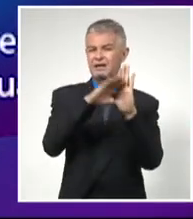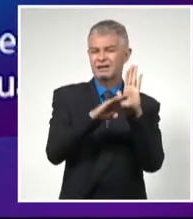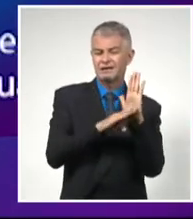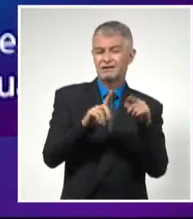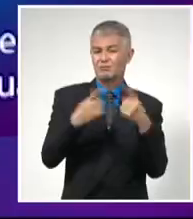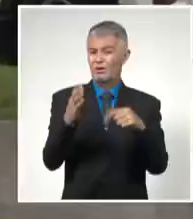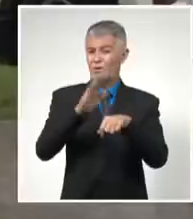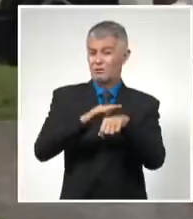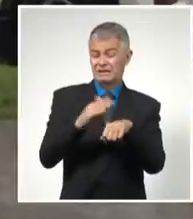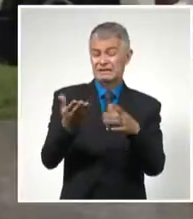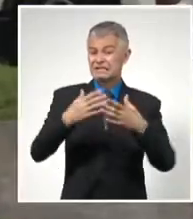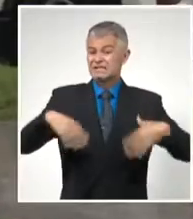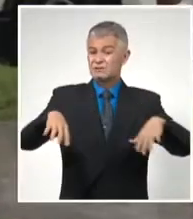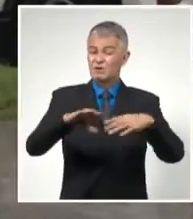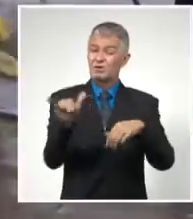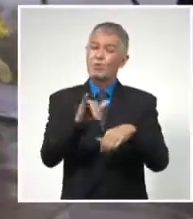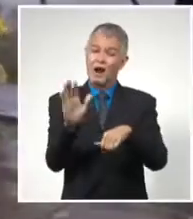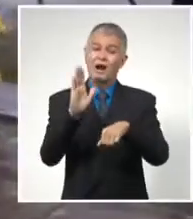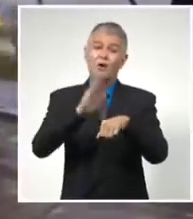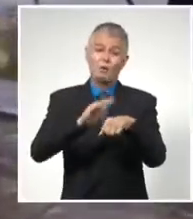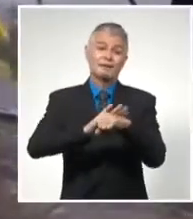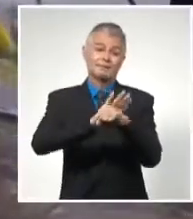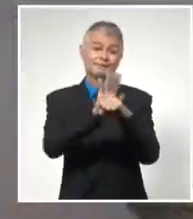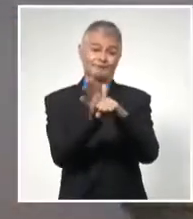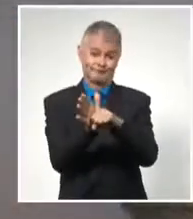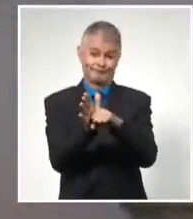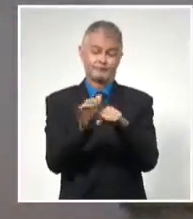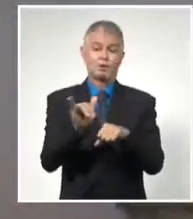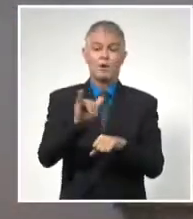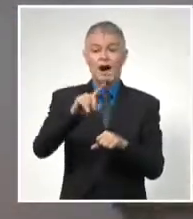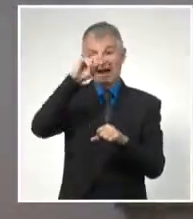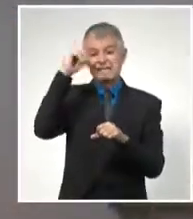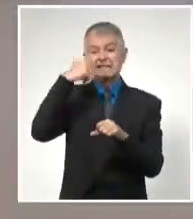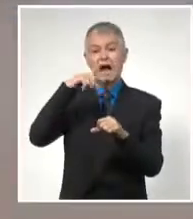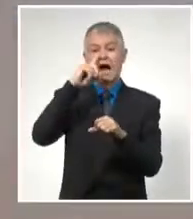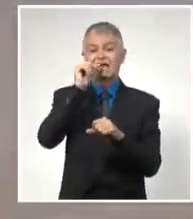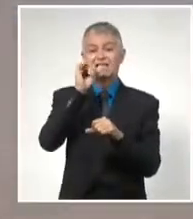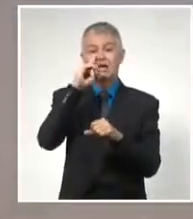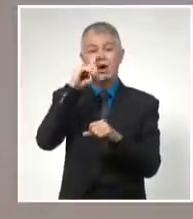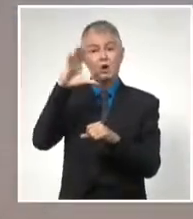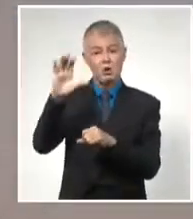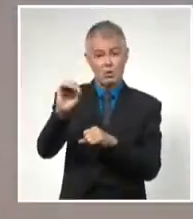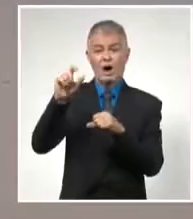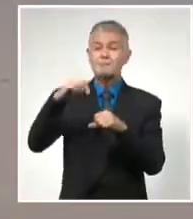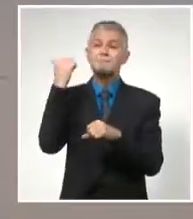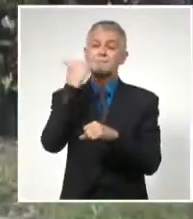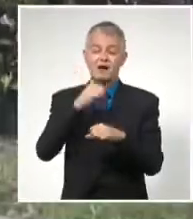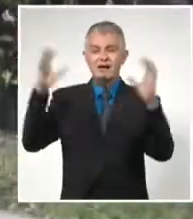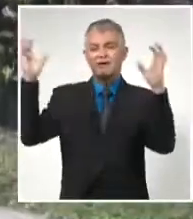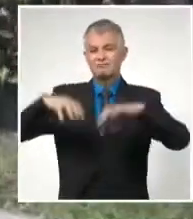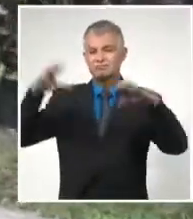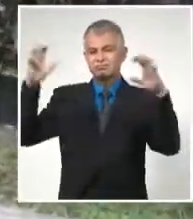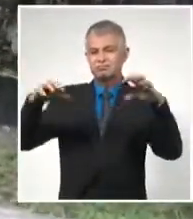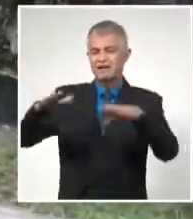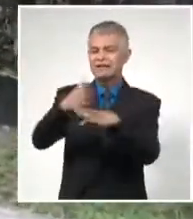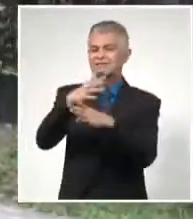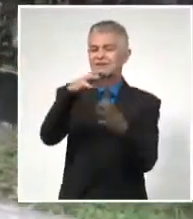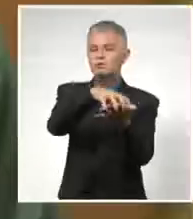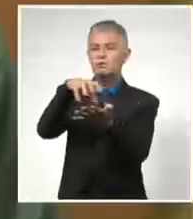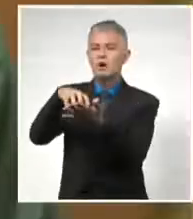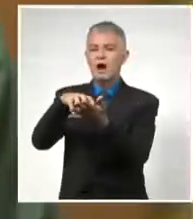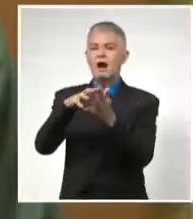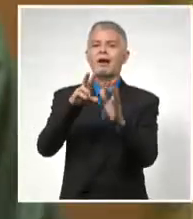situación de la COVID. Asimismo, en Sandino, donde se reportan los mayores acumulados de precipitaciones, varias áreas de la localidad quedaron bajo